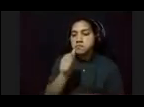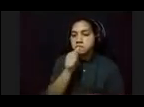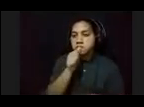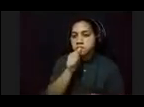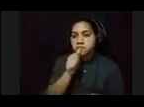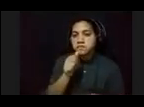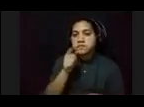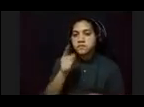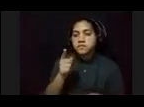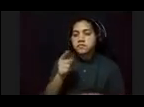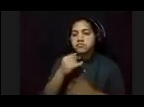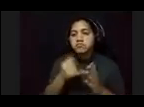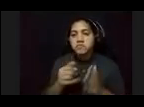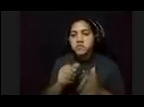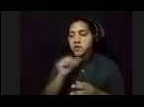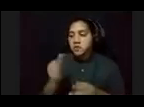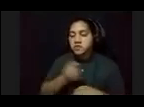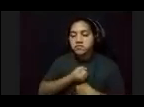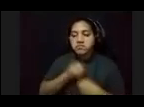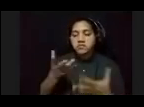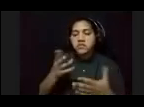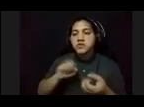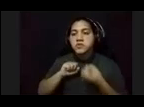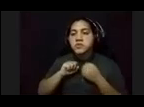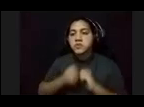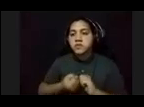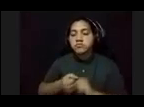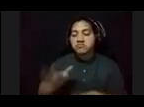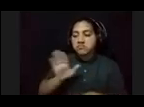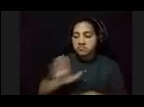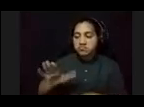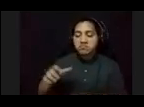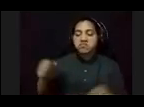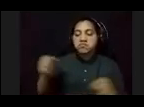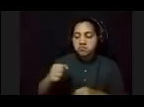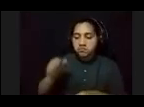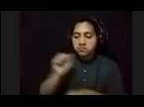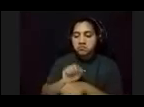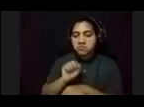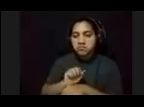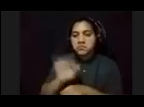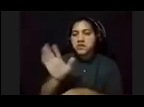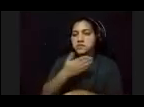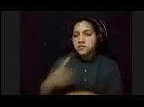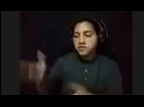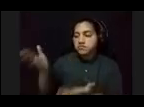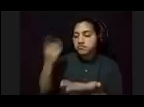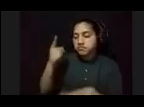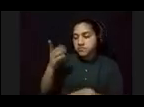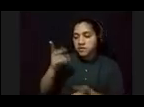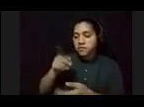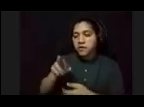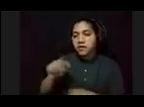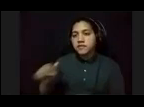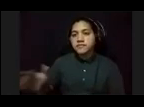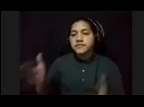A nadie cuenta su dolor, que gana el pan con su sudor. Este guaguancó es para La Perla. Muchísimas gracias.